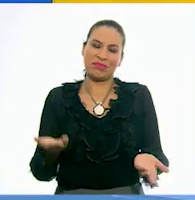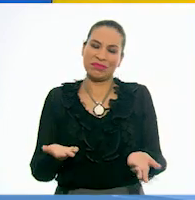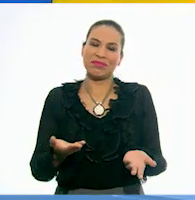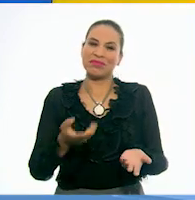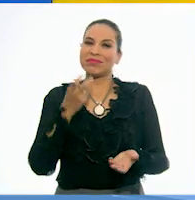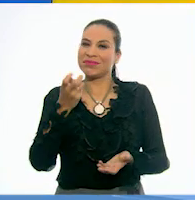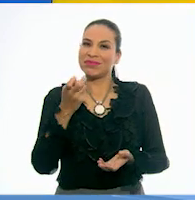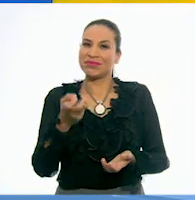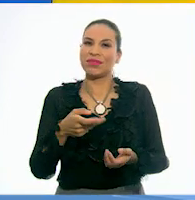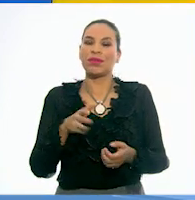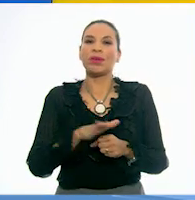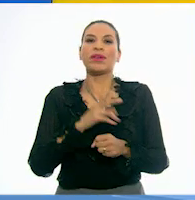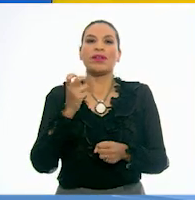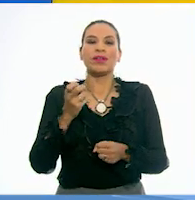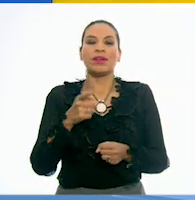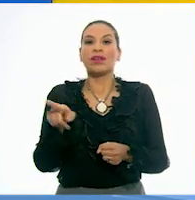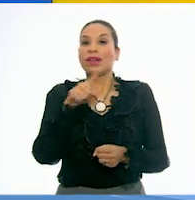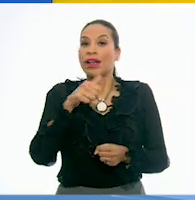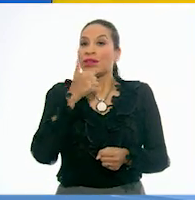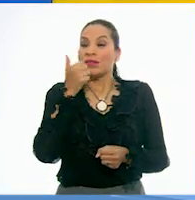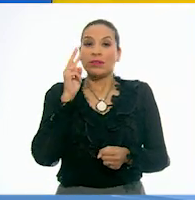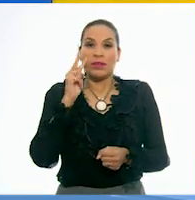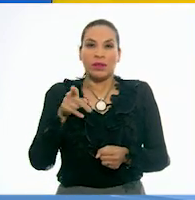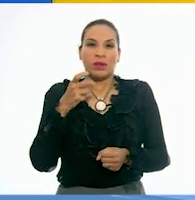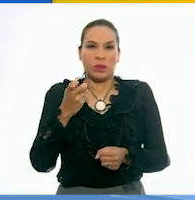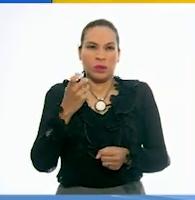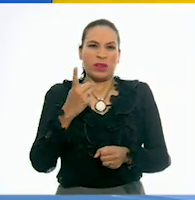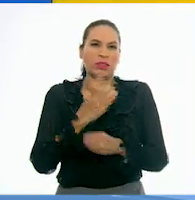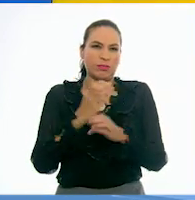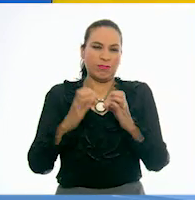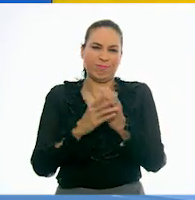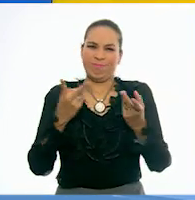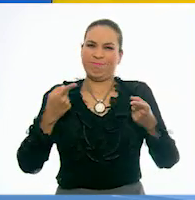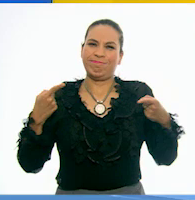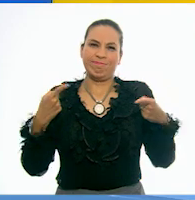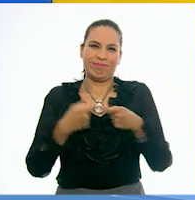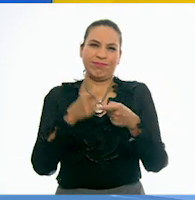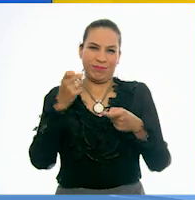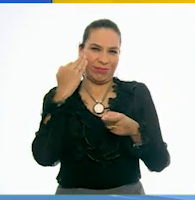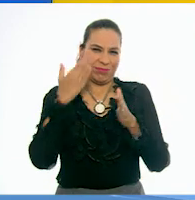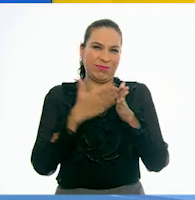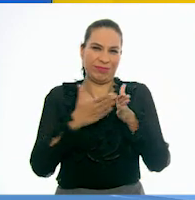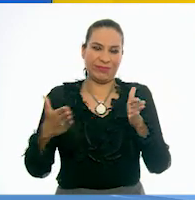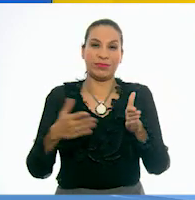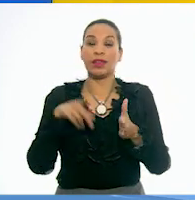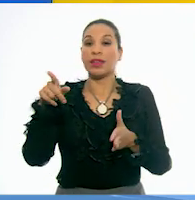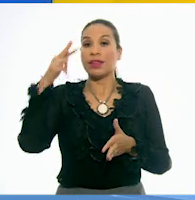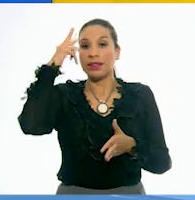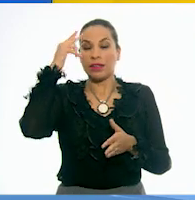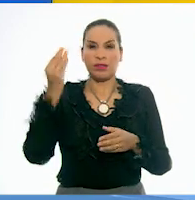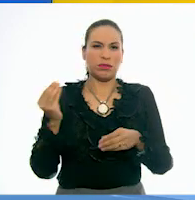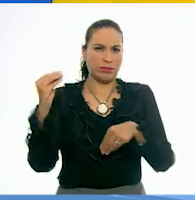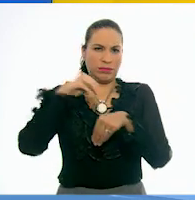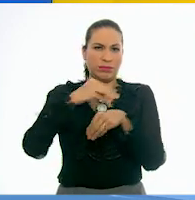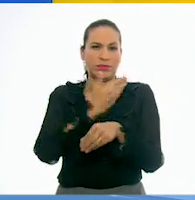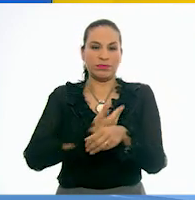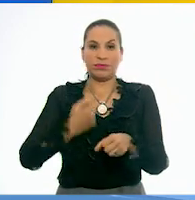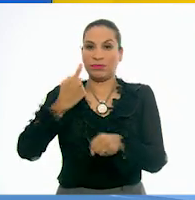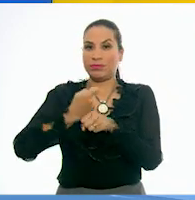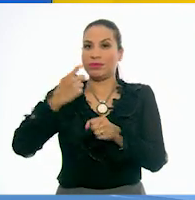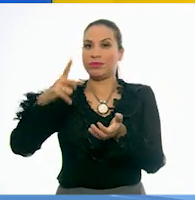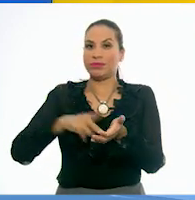es. Jenny, alumnos, esta es una de las grandes contradicciones del periodo. Aunque Díaz subió al poder por primera